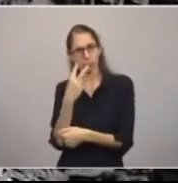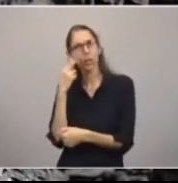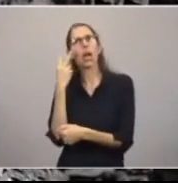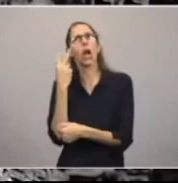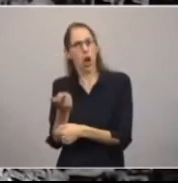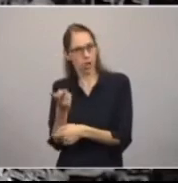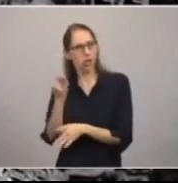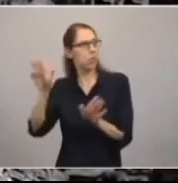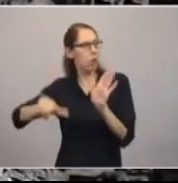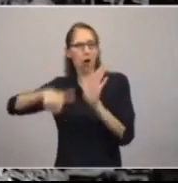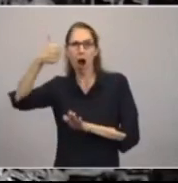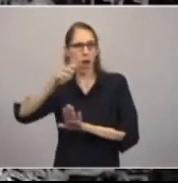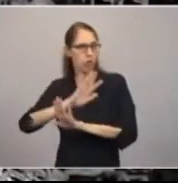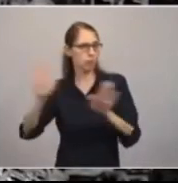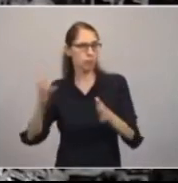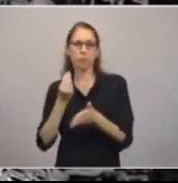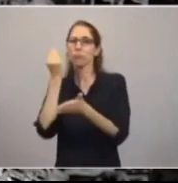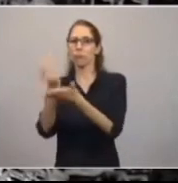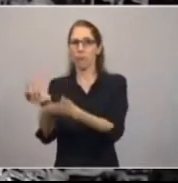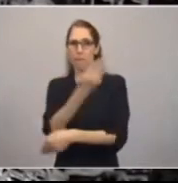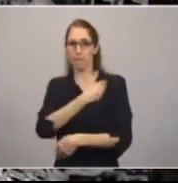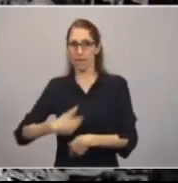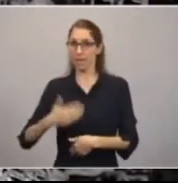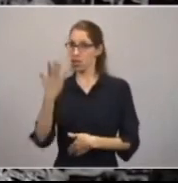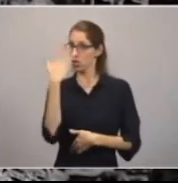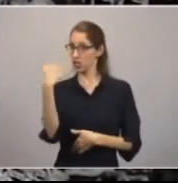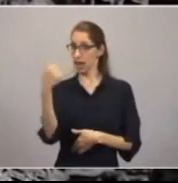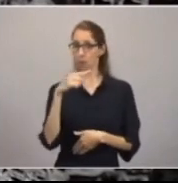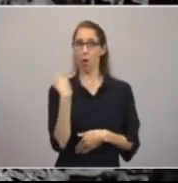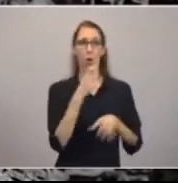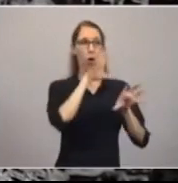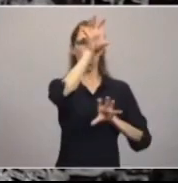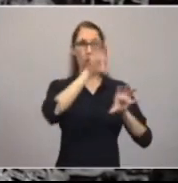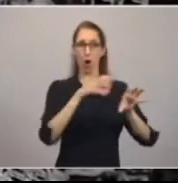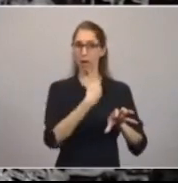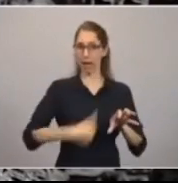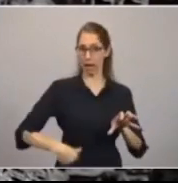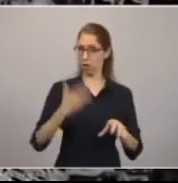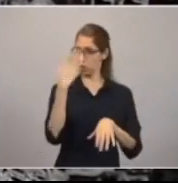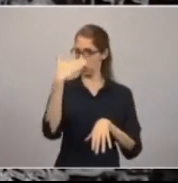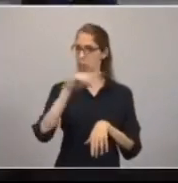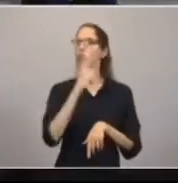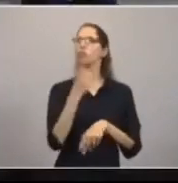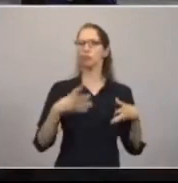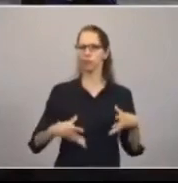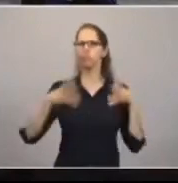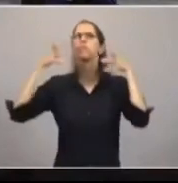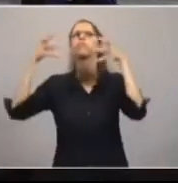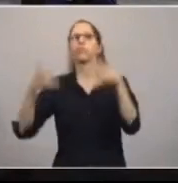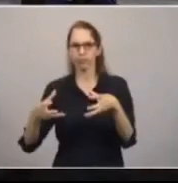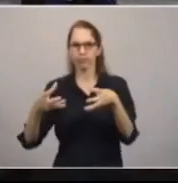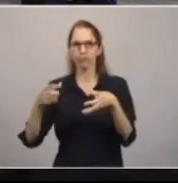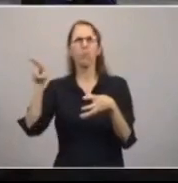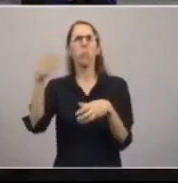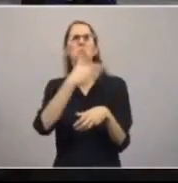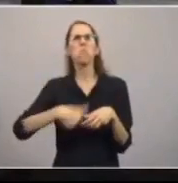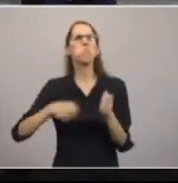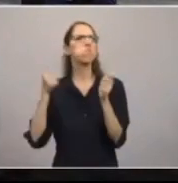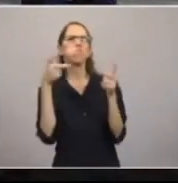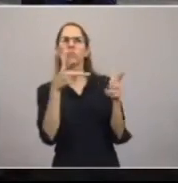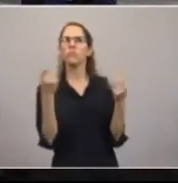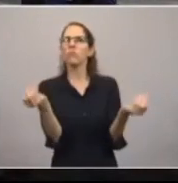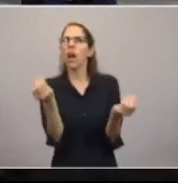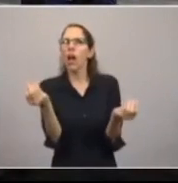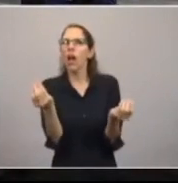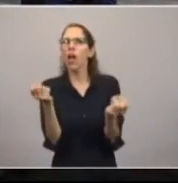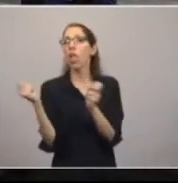que reconocer su legitimidad. Y ahí estuvimos. ¿Y qué dijo el presidente? Dijo